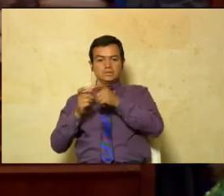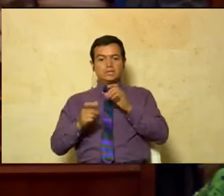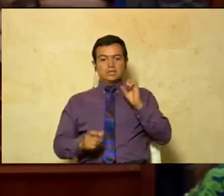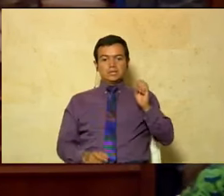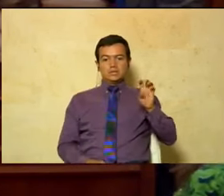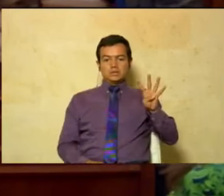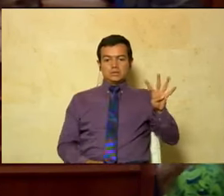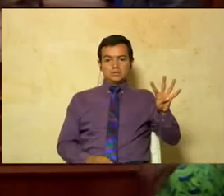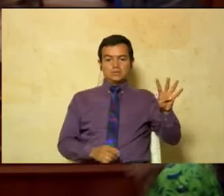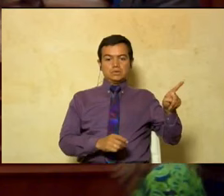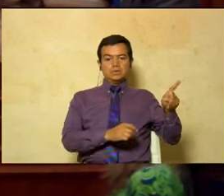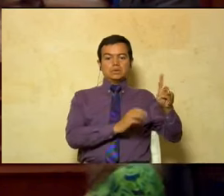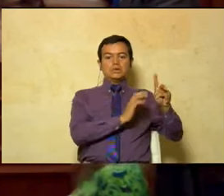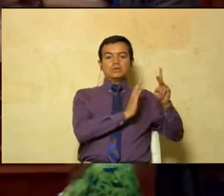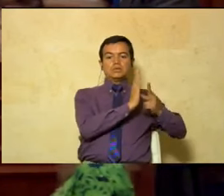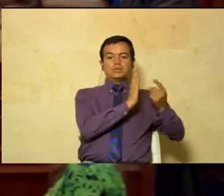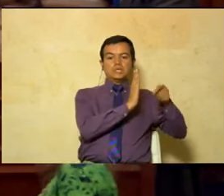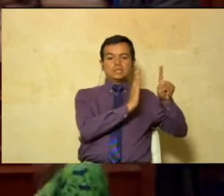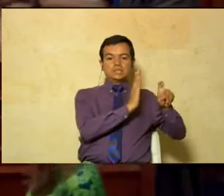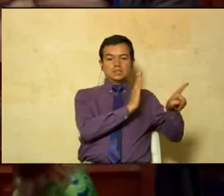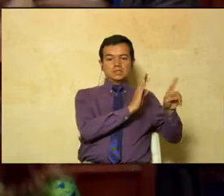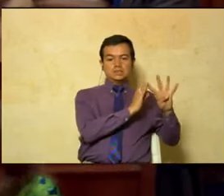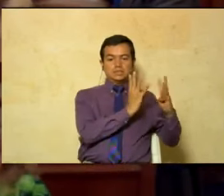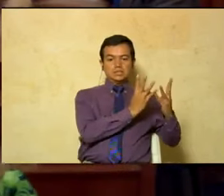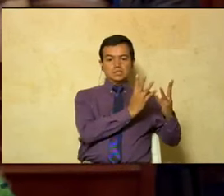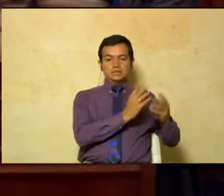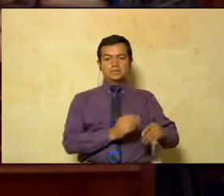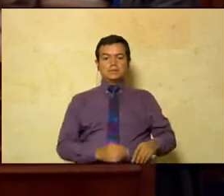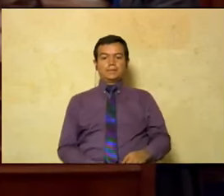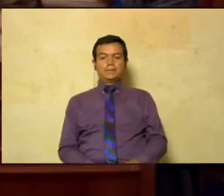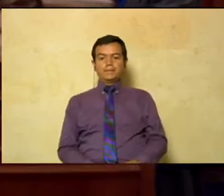044 20116 senado